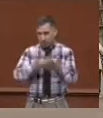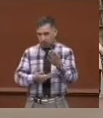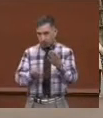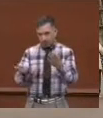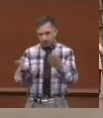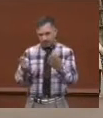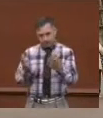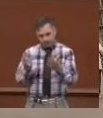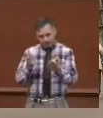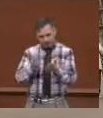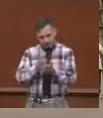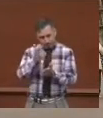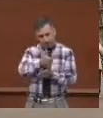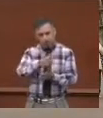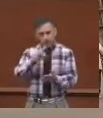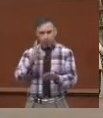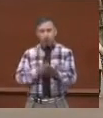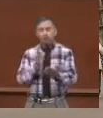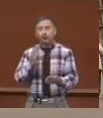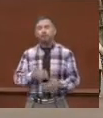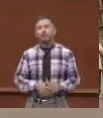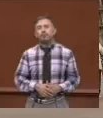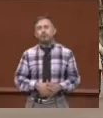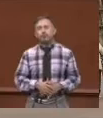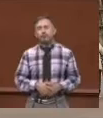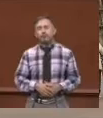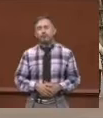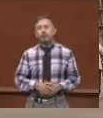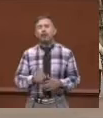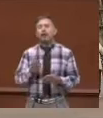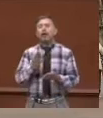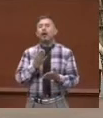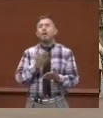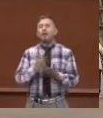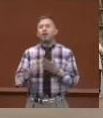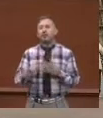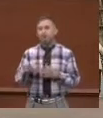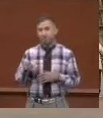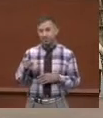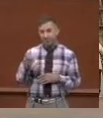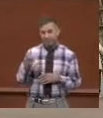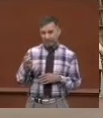Y además, una sanción idónea por la naturaleza de la falta,